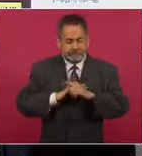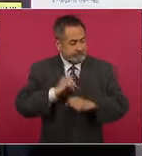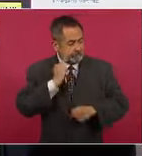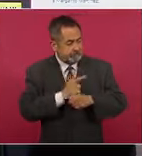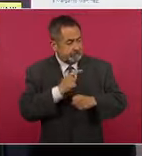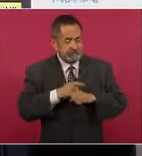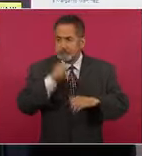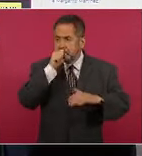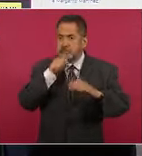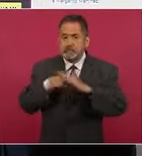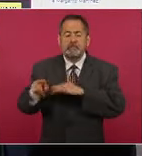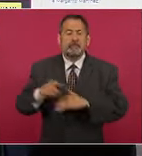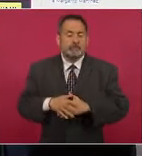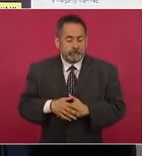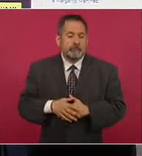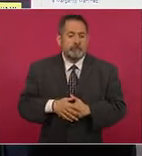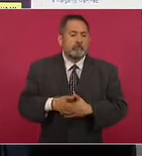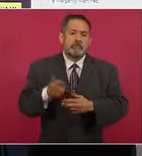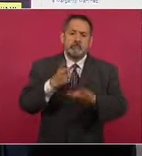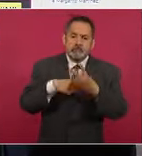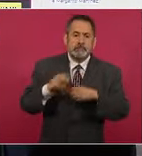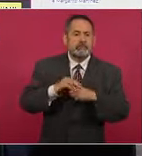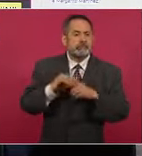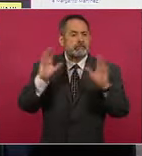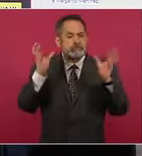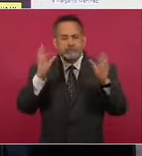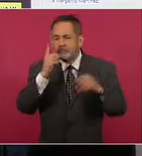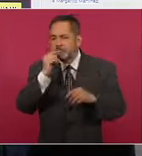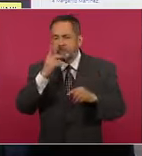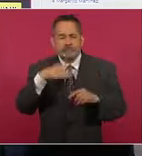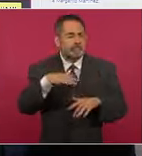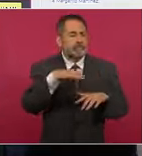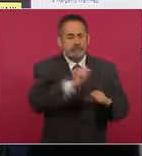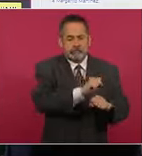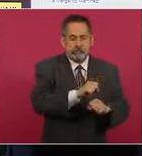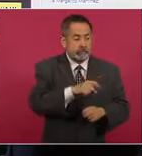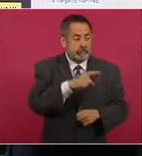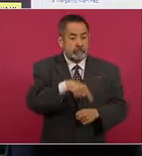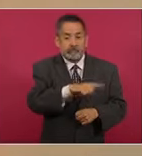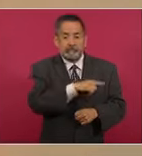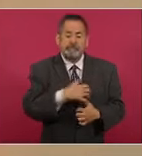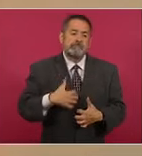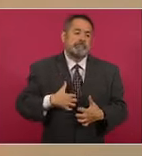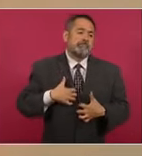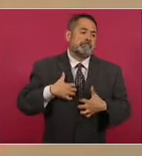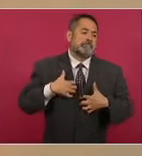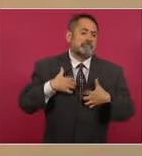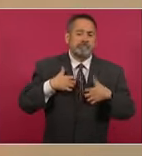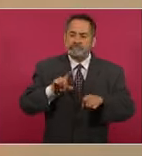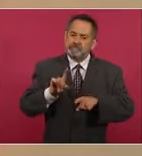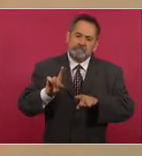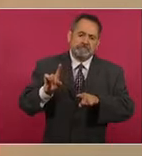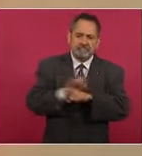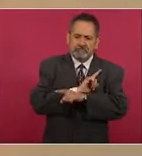Llegaban patrullas, perseguían a estos sujetos y en represalia por esa